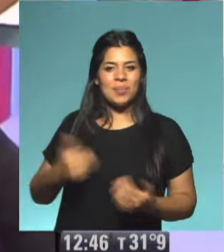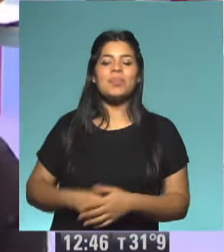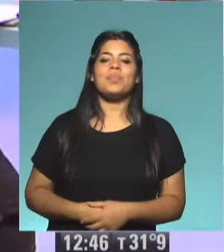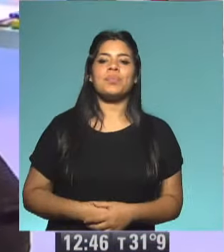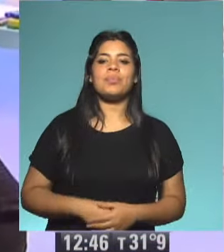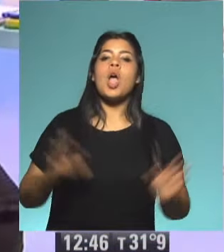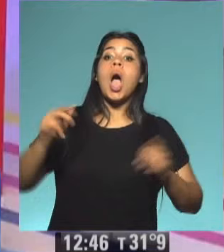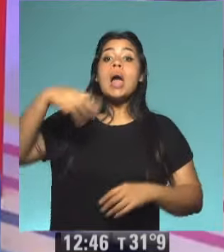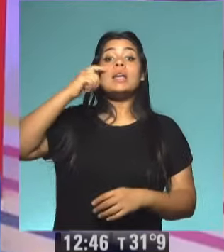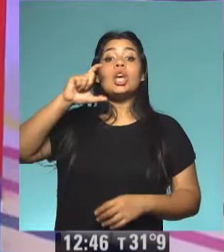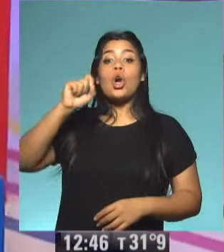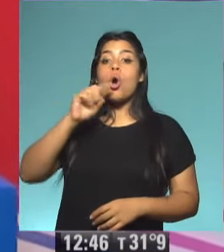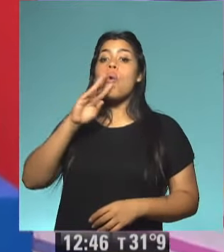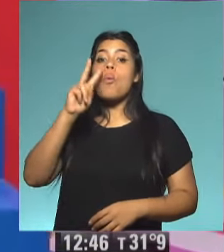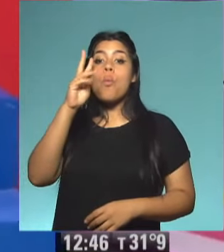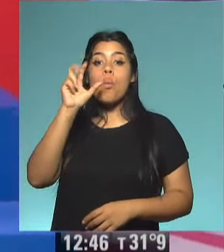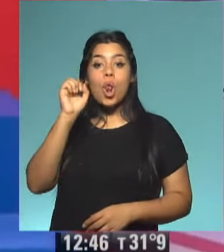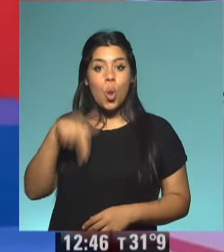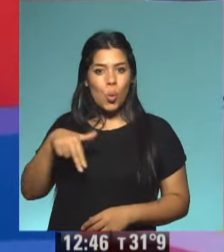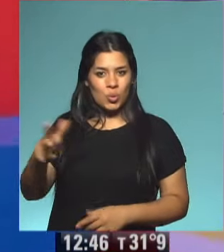¡Inco Blue!